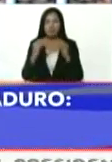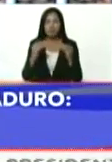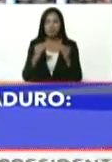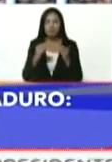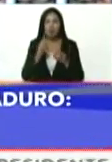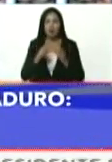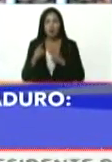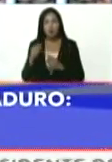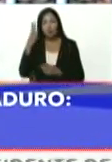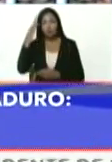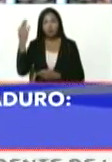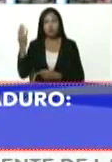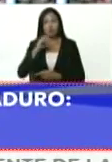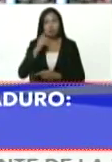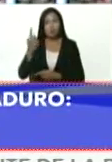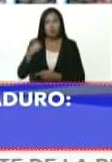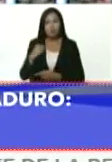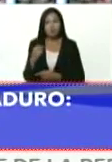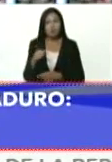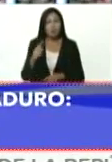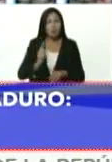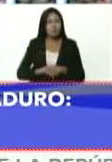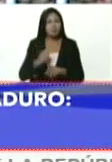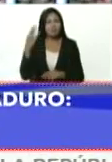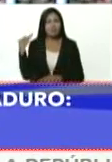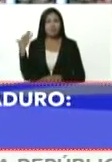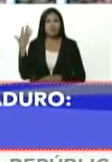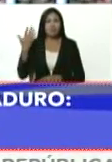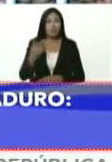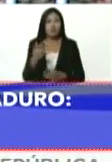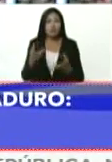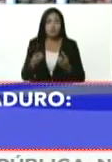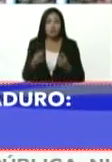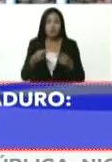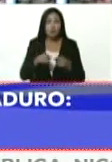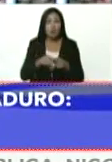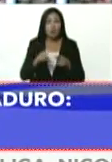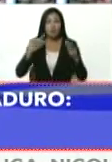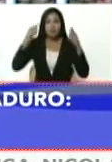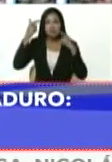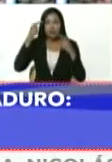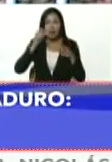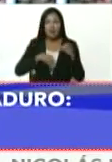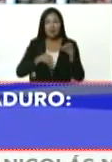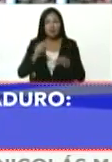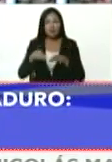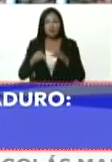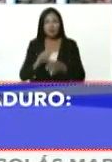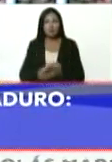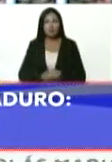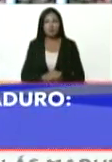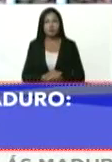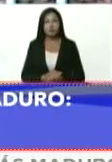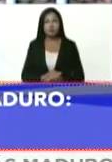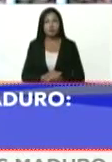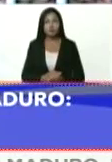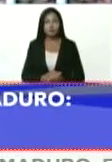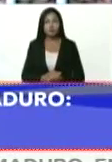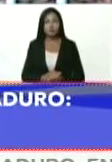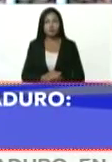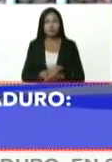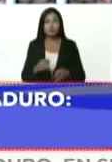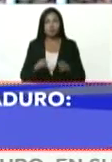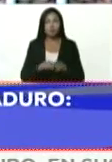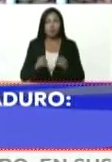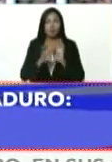los sueños que yo tengo desde hace tiempo y que he tomado del comandante Chávez. La agricultura urbana